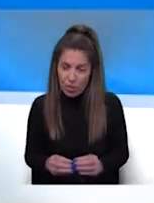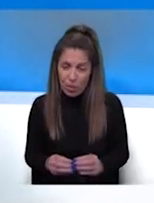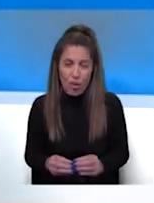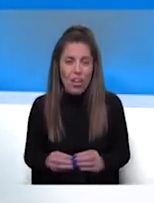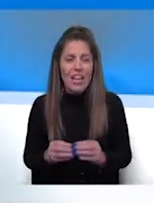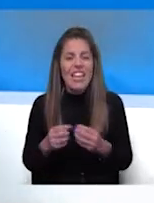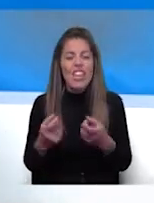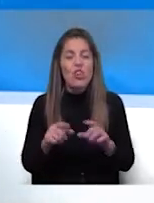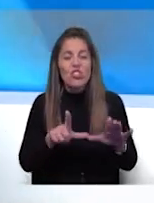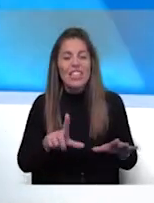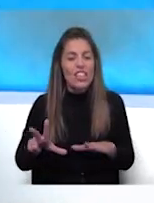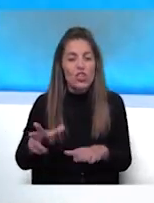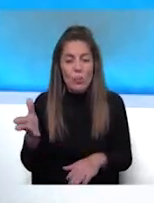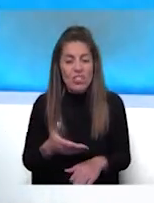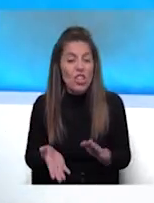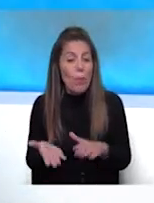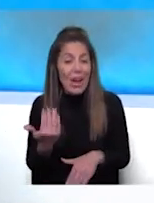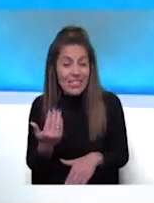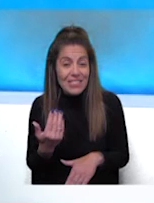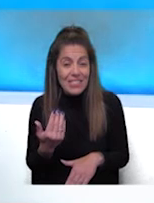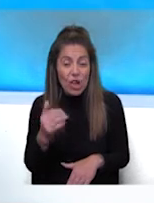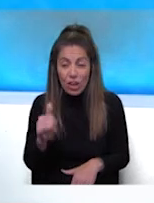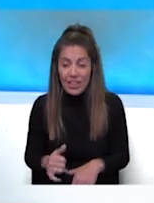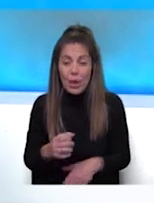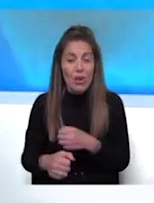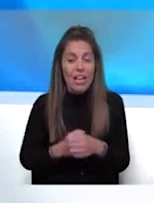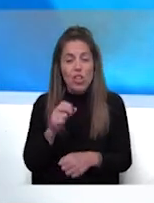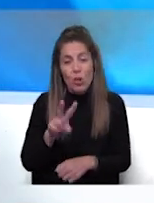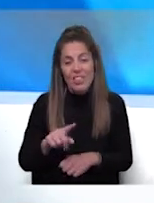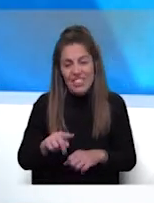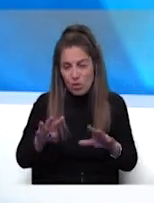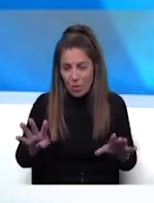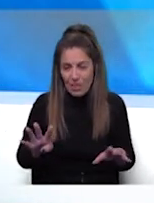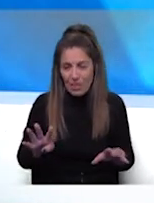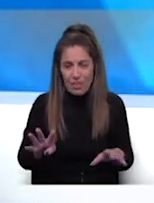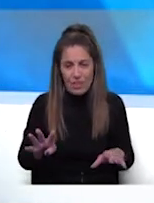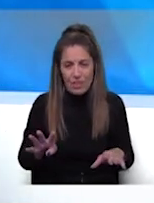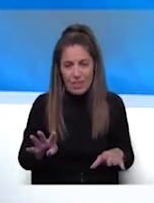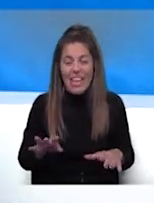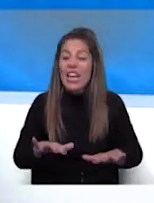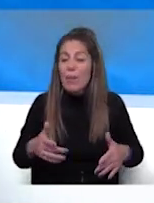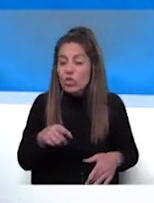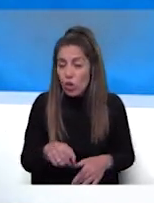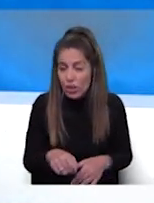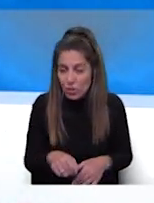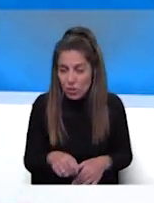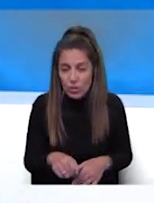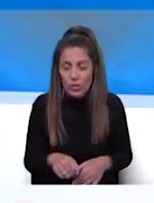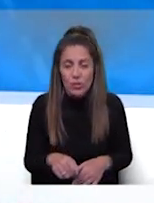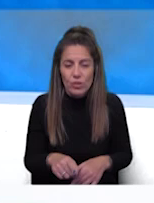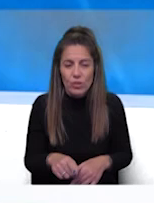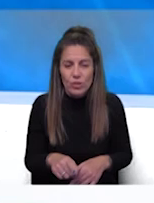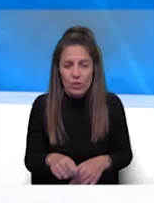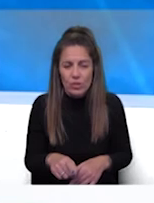dio un 78% más de lo que teníamos en el año 2019. ¿Qué pasó con eso?